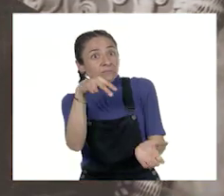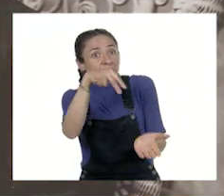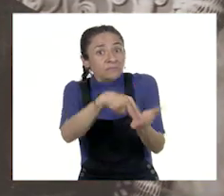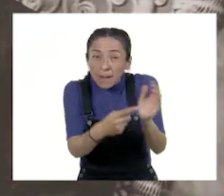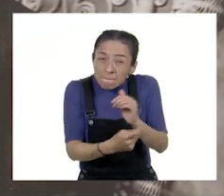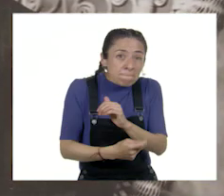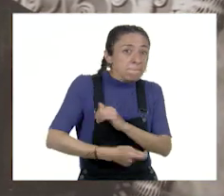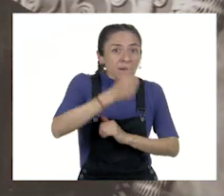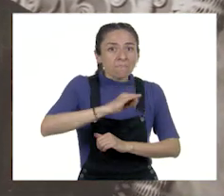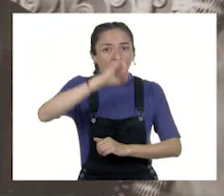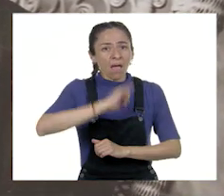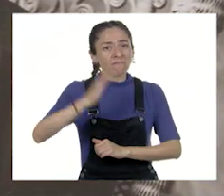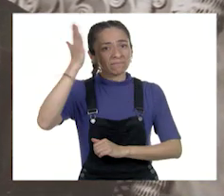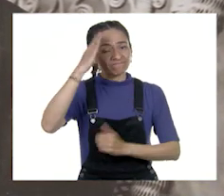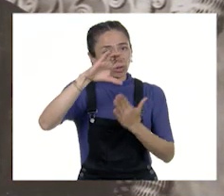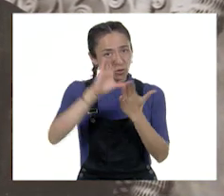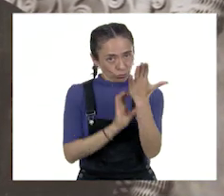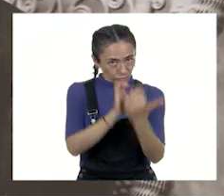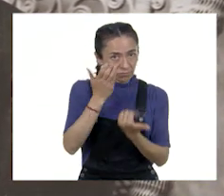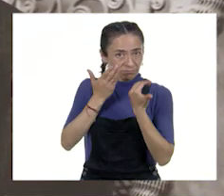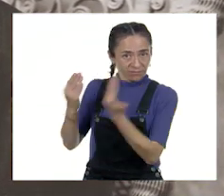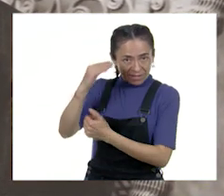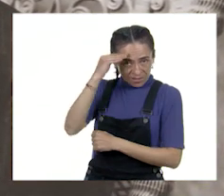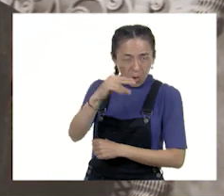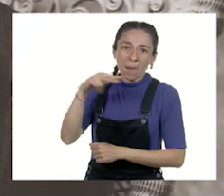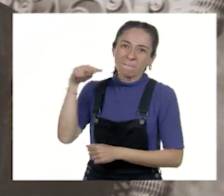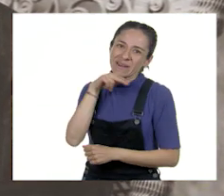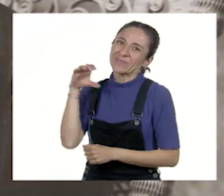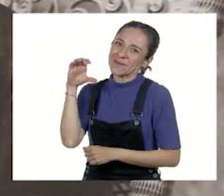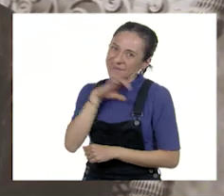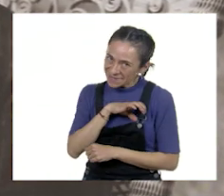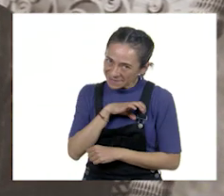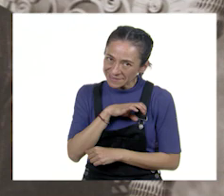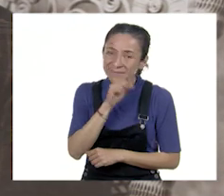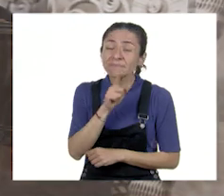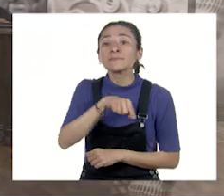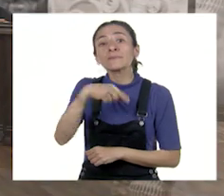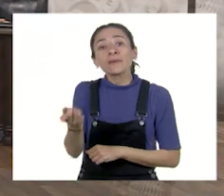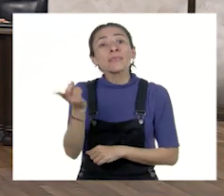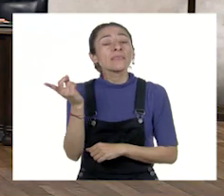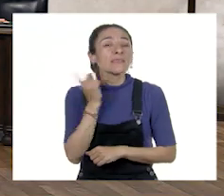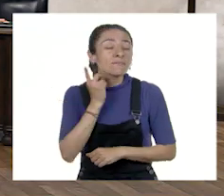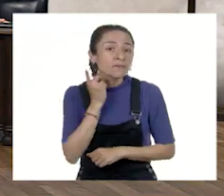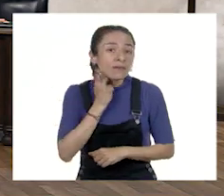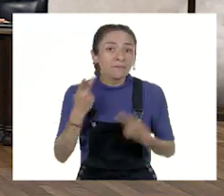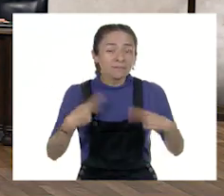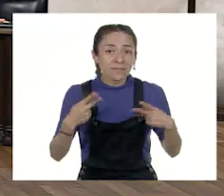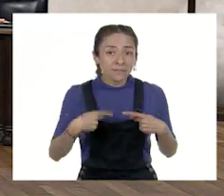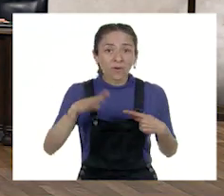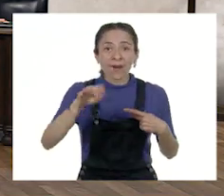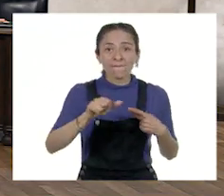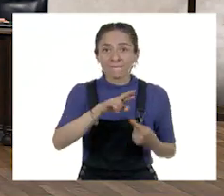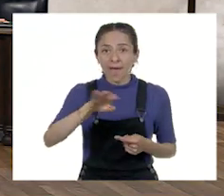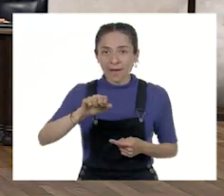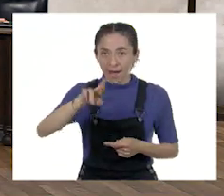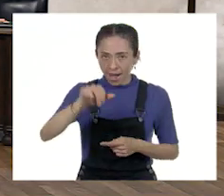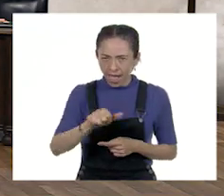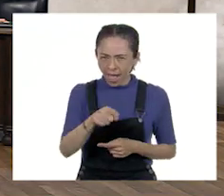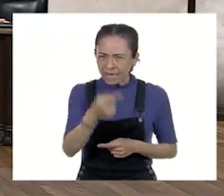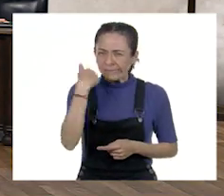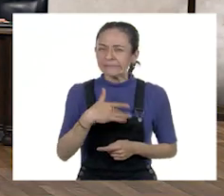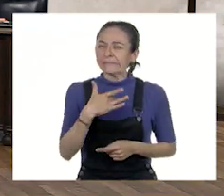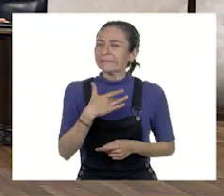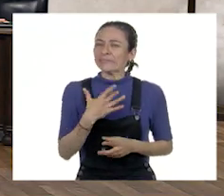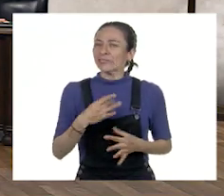constituyente, don Venustiano Carranza. Pero el diputado de la Barrera como que no estaba muy convencido. Bueno, no por lo